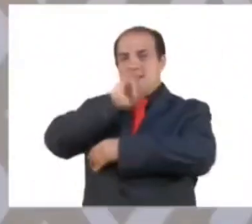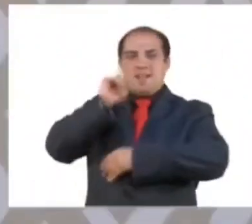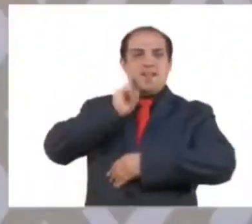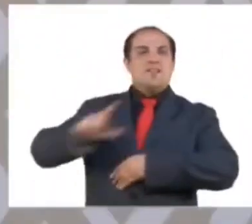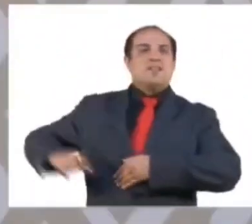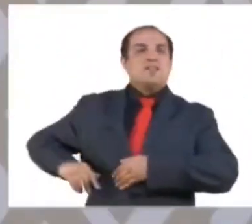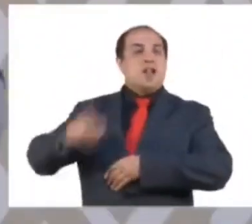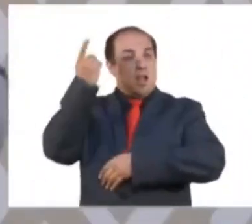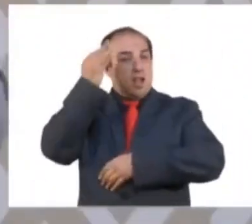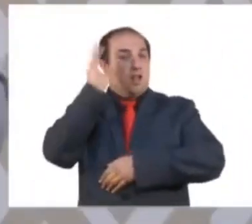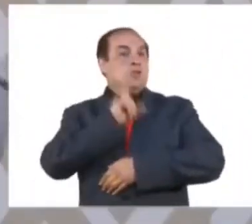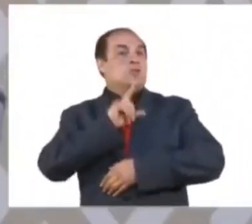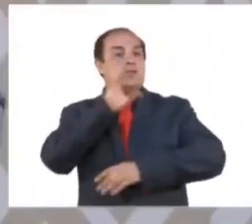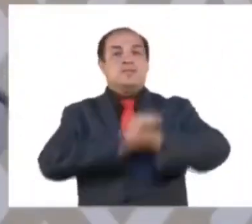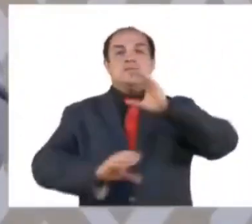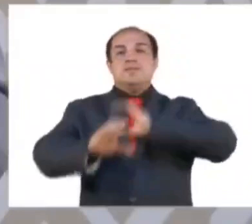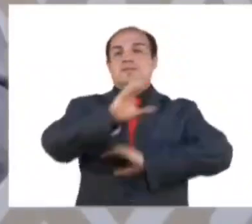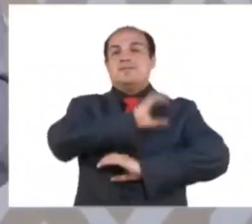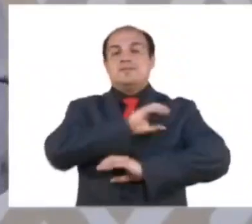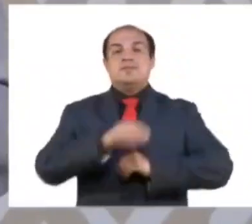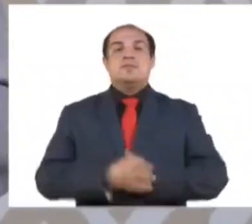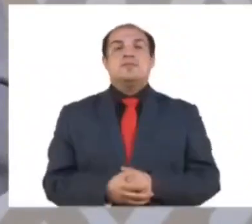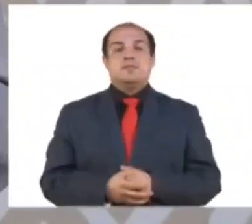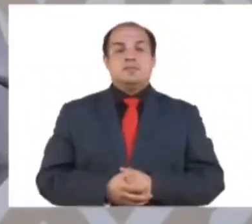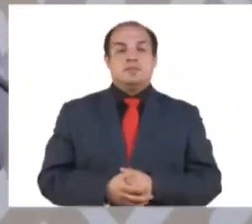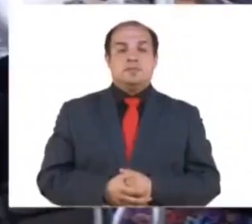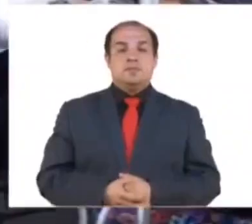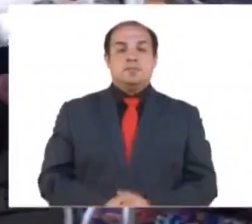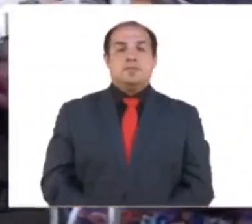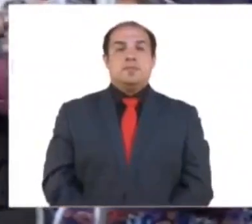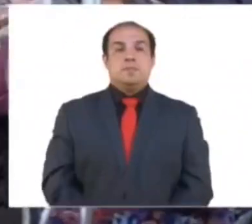a la doctora Claudia Sheinbaum.